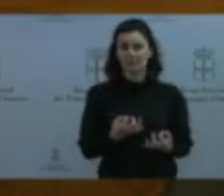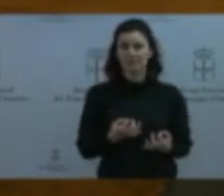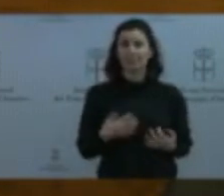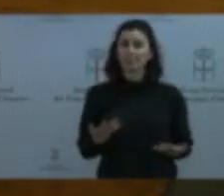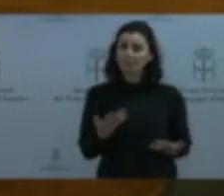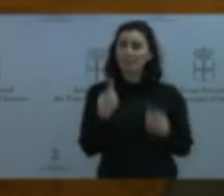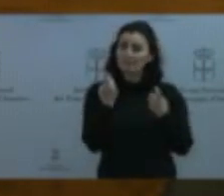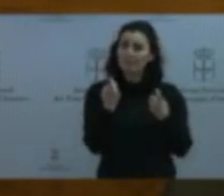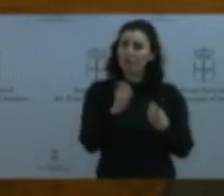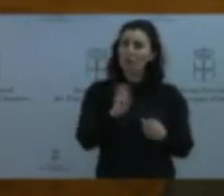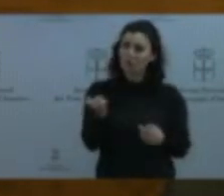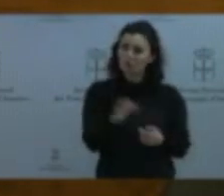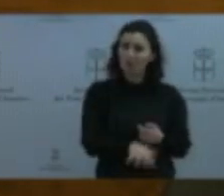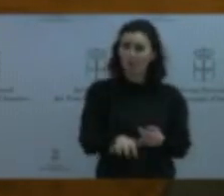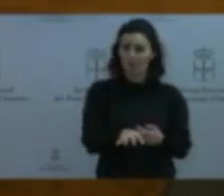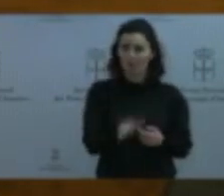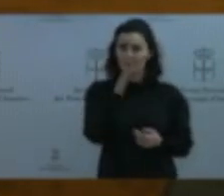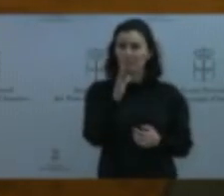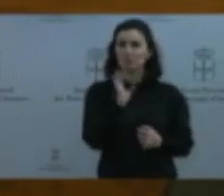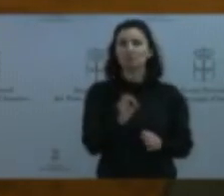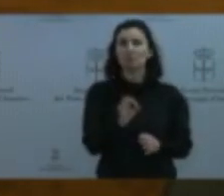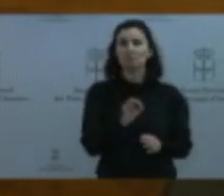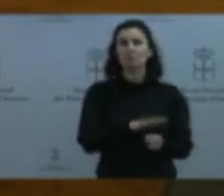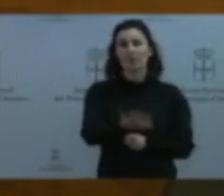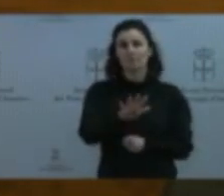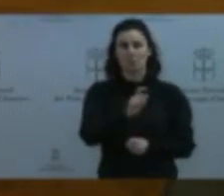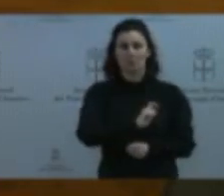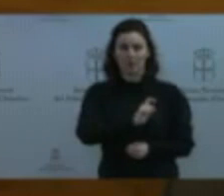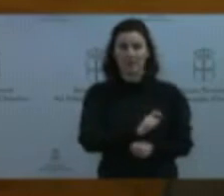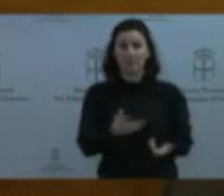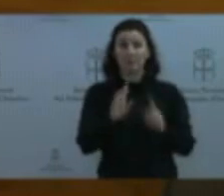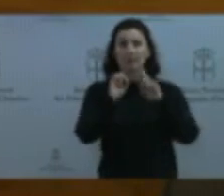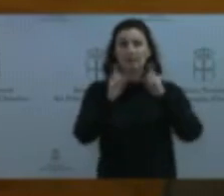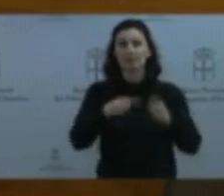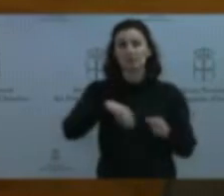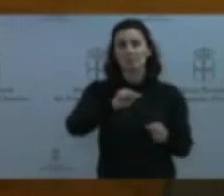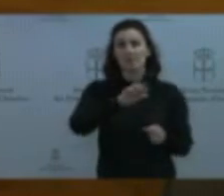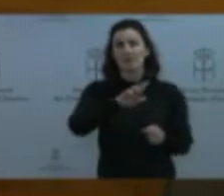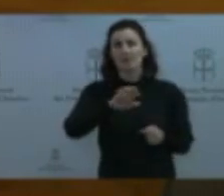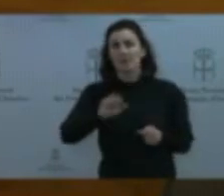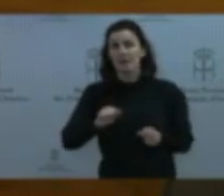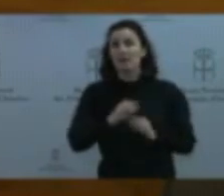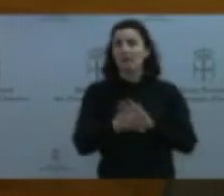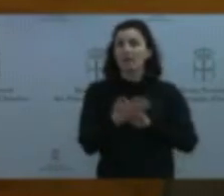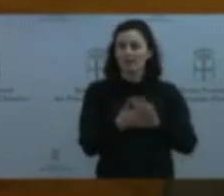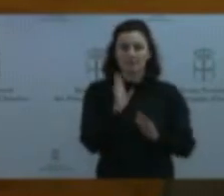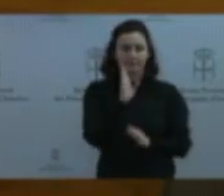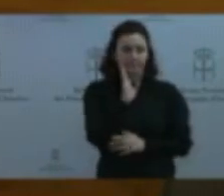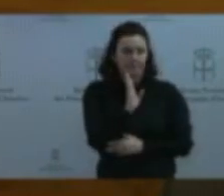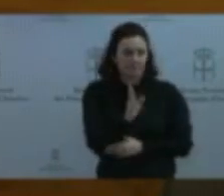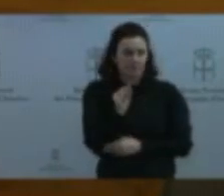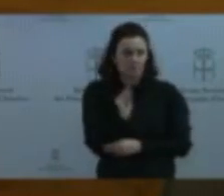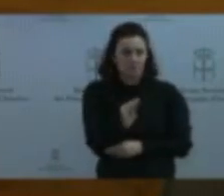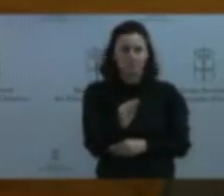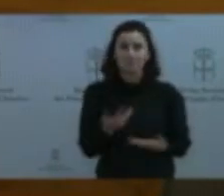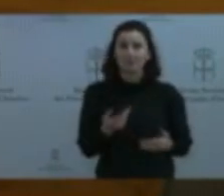en la judicial. Ustedes hablan del caso Marea, hablan de corrupción institucionalizada. Mire, le leo solo uno de los párrafos en lo que atañe a las consejeras